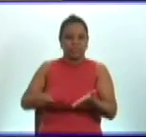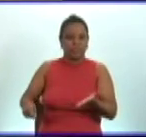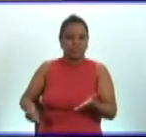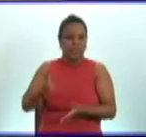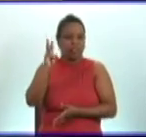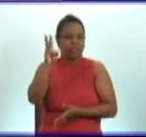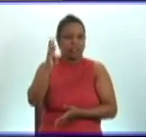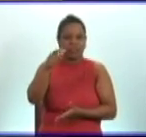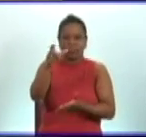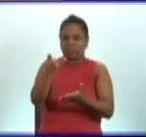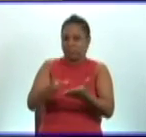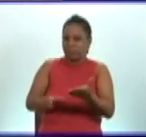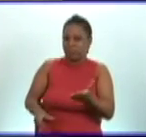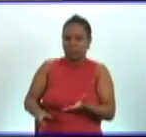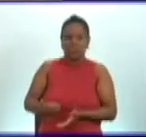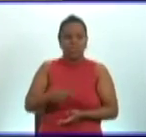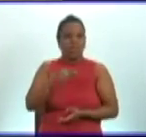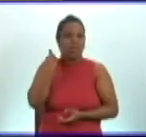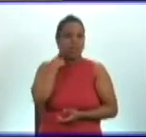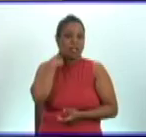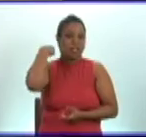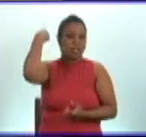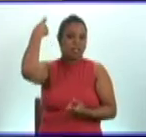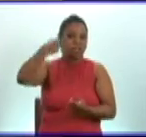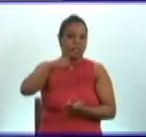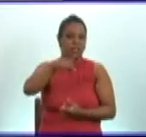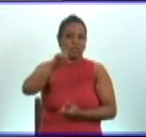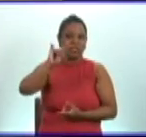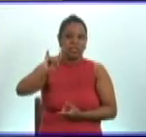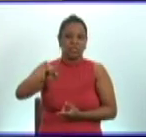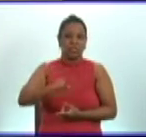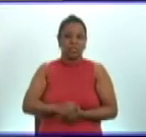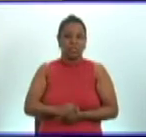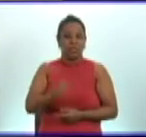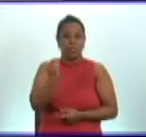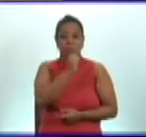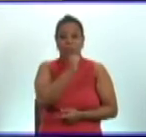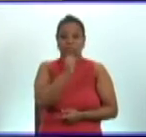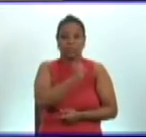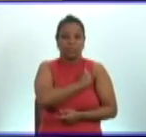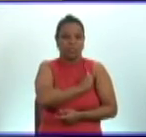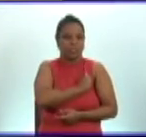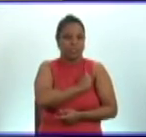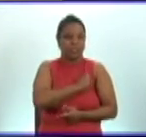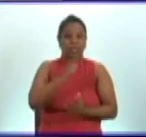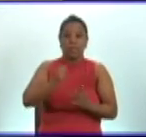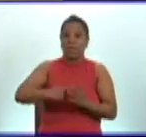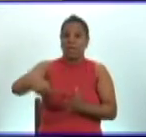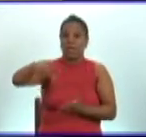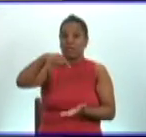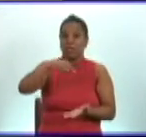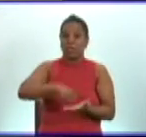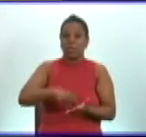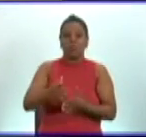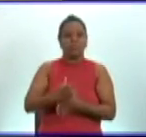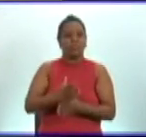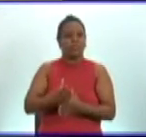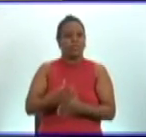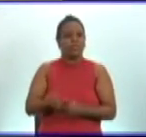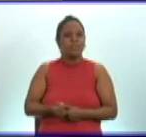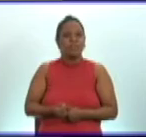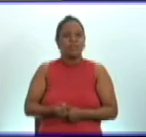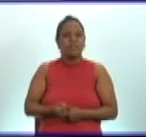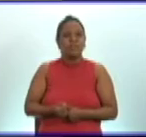que se escribió en el siglo XIX y que precisamente es una canción romántica, pero que para el momento también significaba una expresión